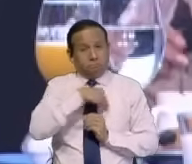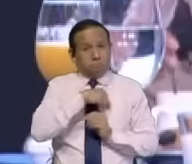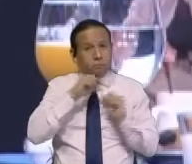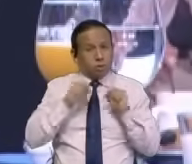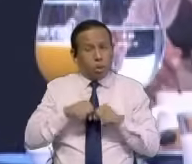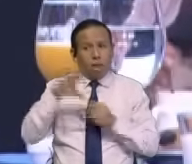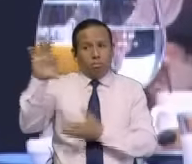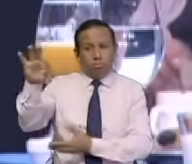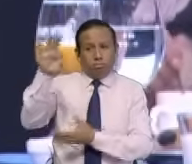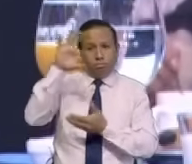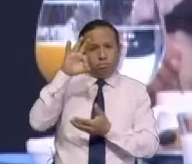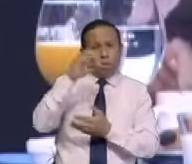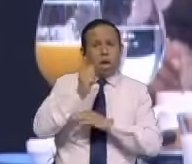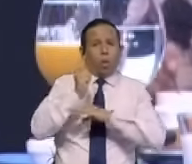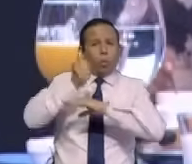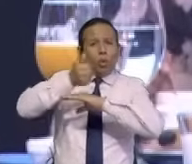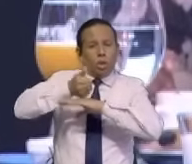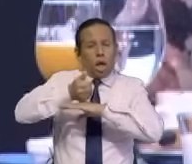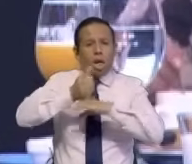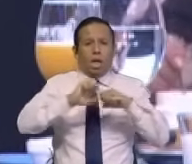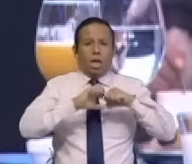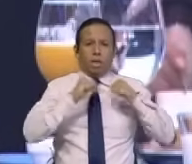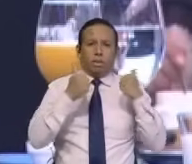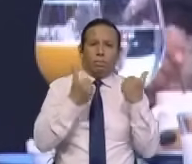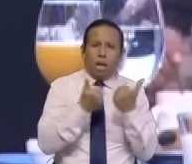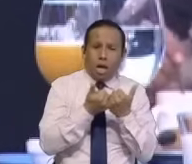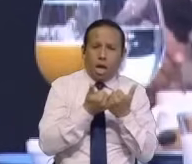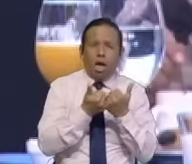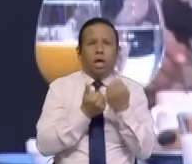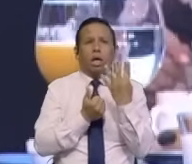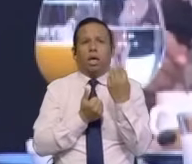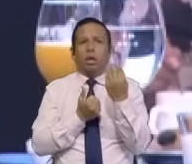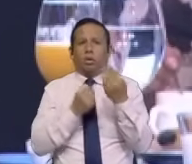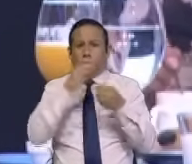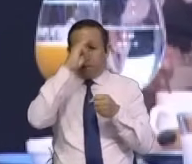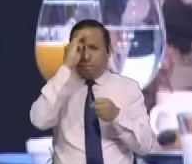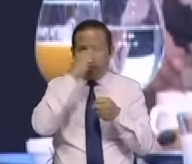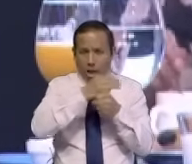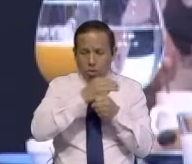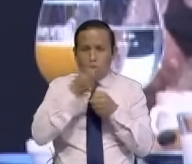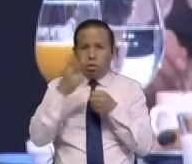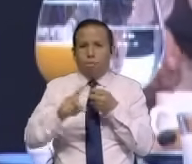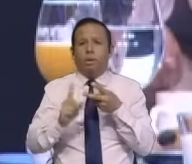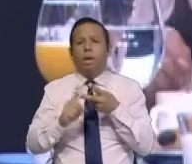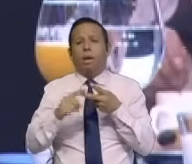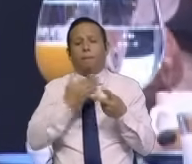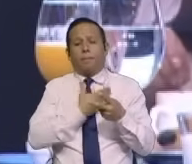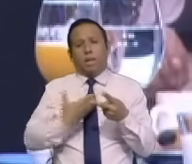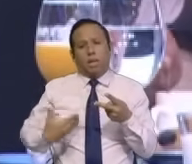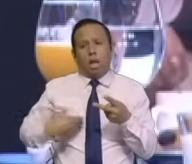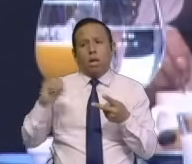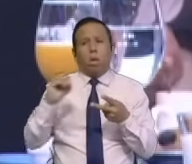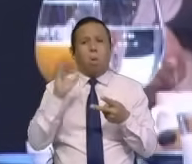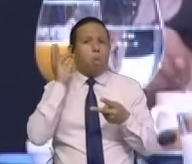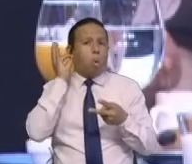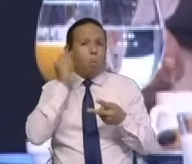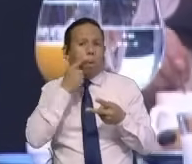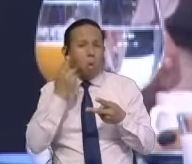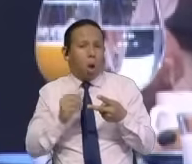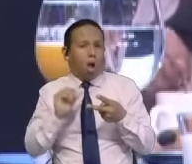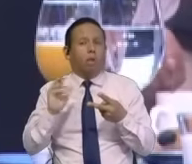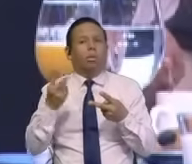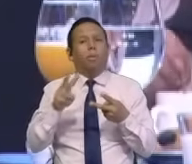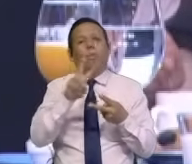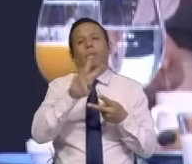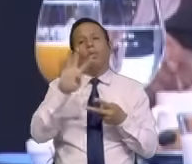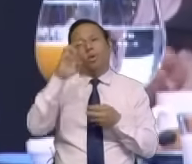tanto de la Asamblea, el 14 de mayo, así como las autoridades el presidente o presidenta de la República el 24 de